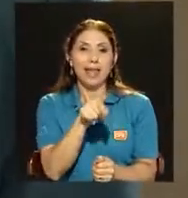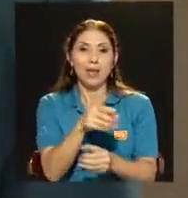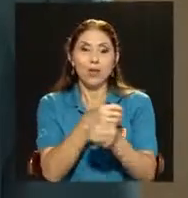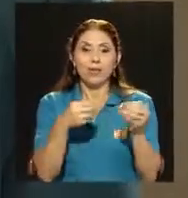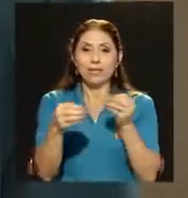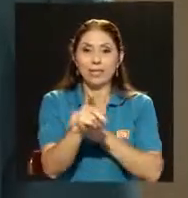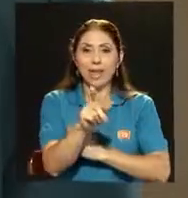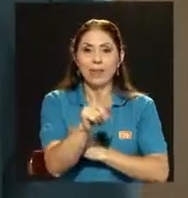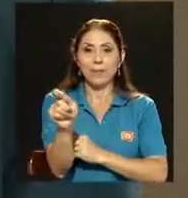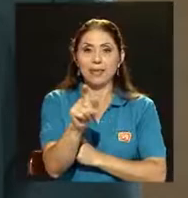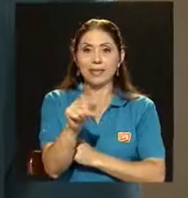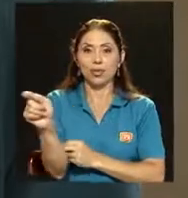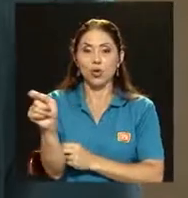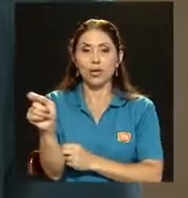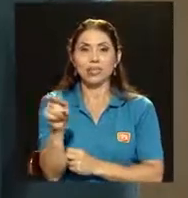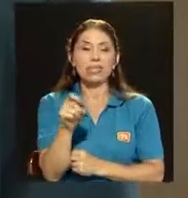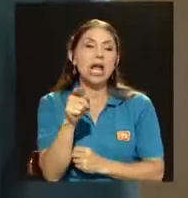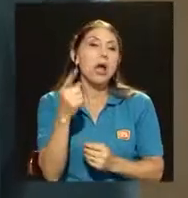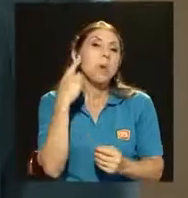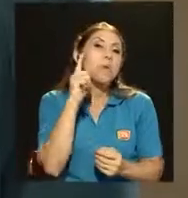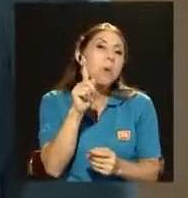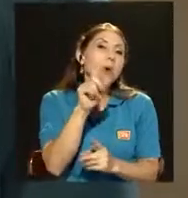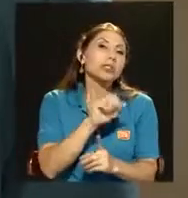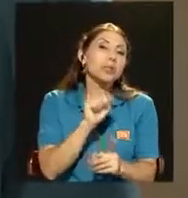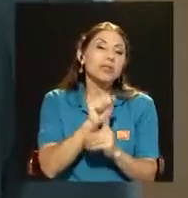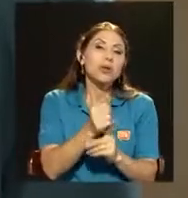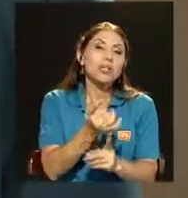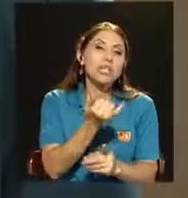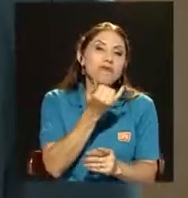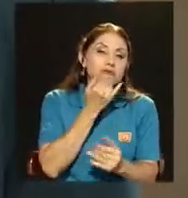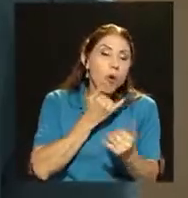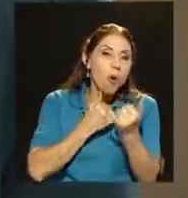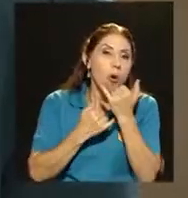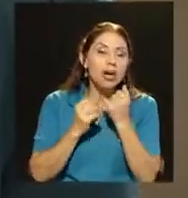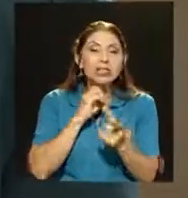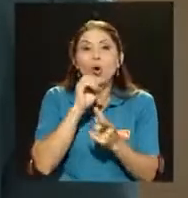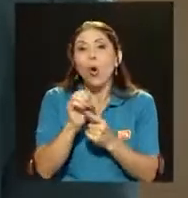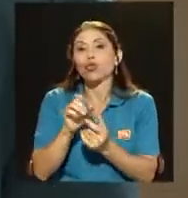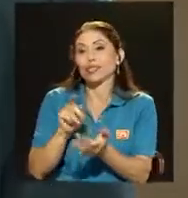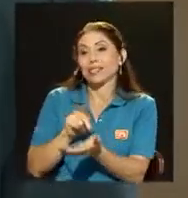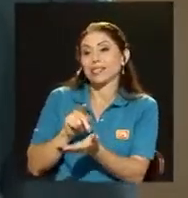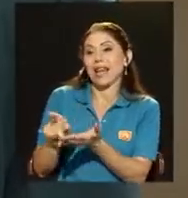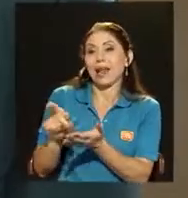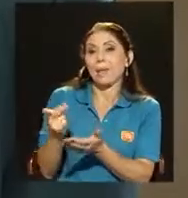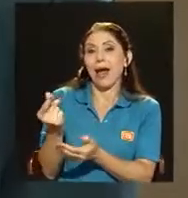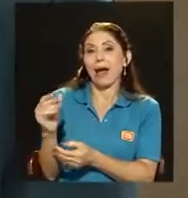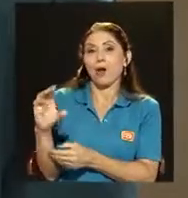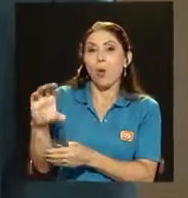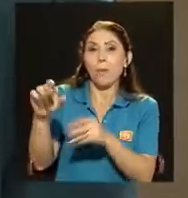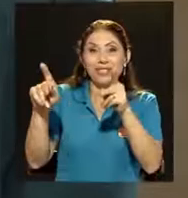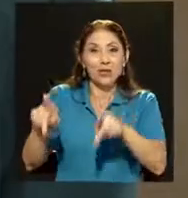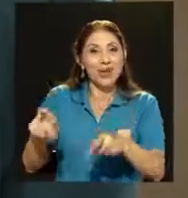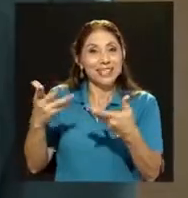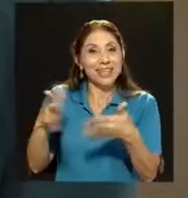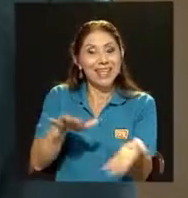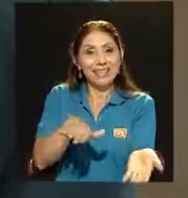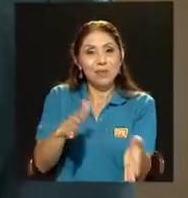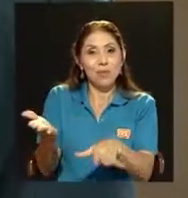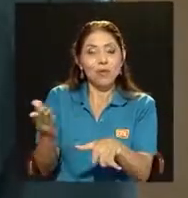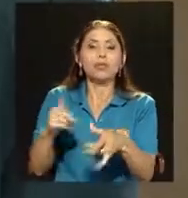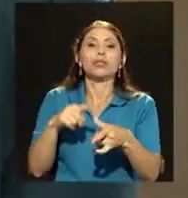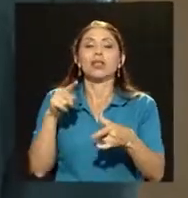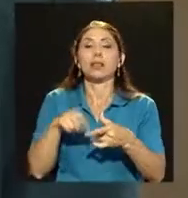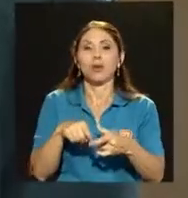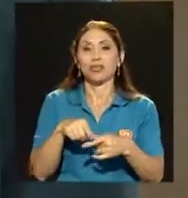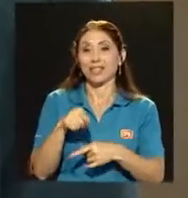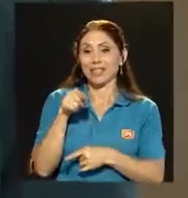por errores, porque se le pagó a difuntos, etcétera. Entonces, estos montos hacen que las sumas presentadas en